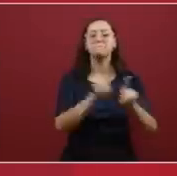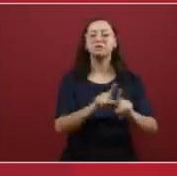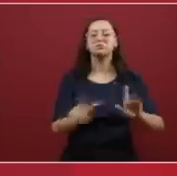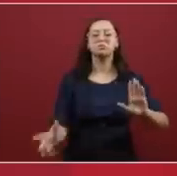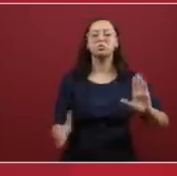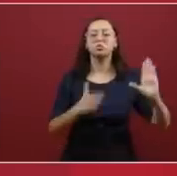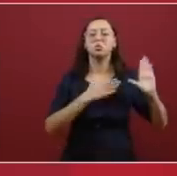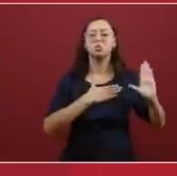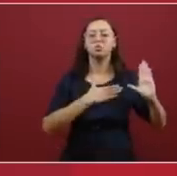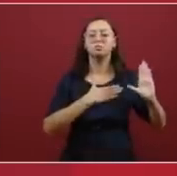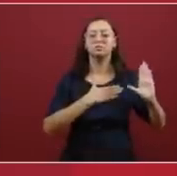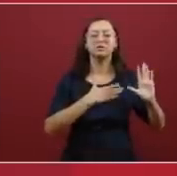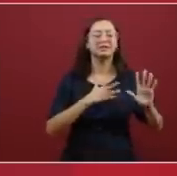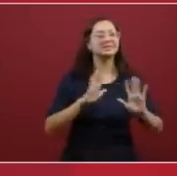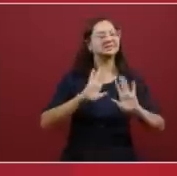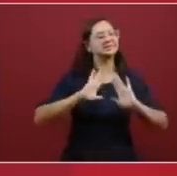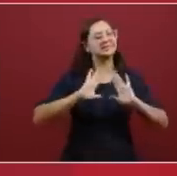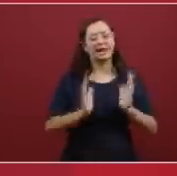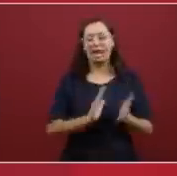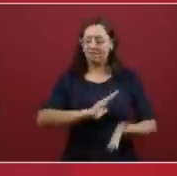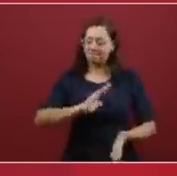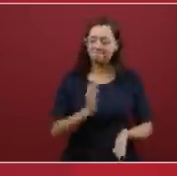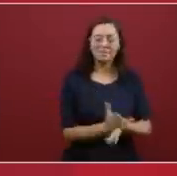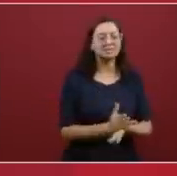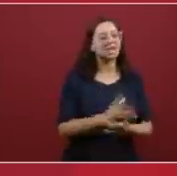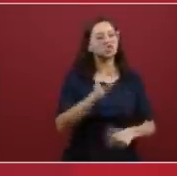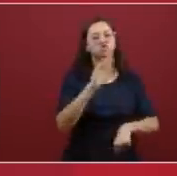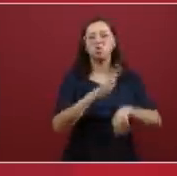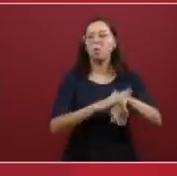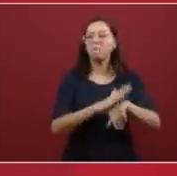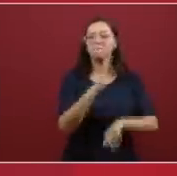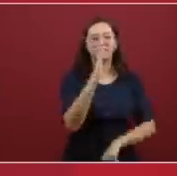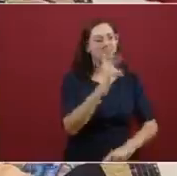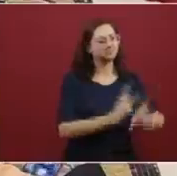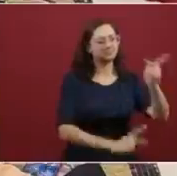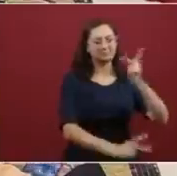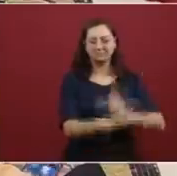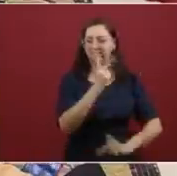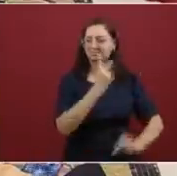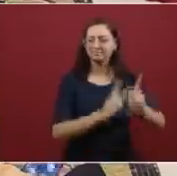no aumentar el déficit, no gastar